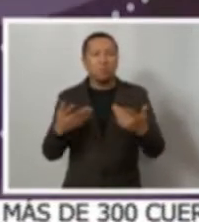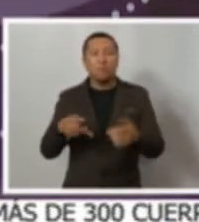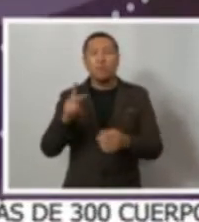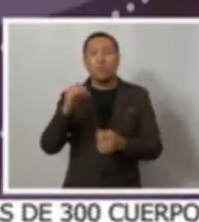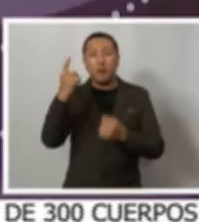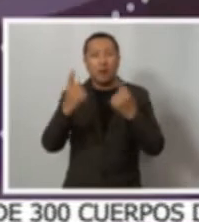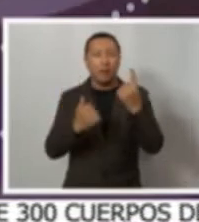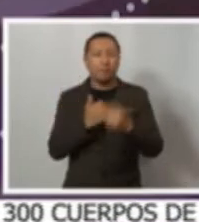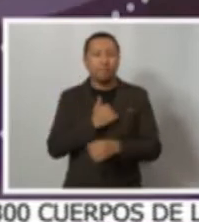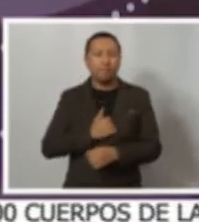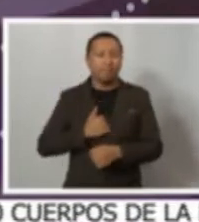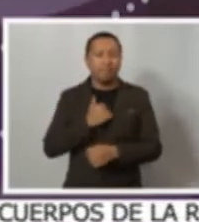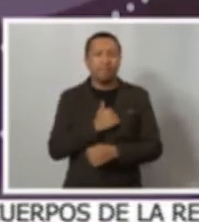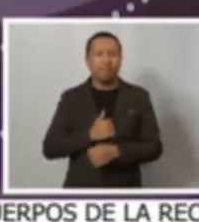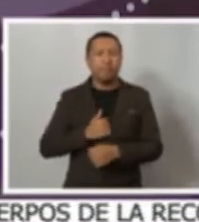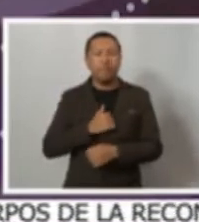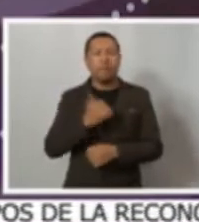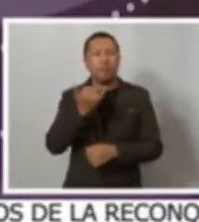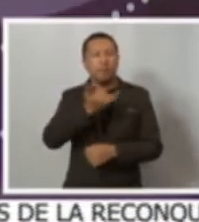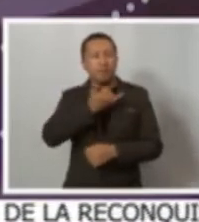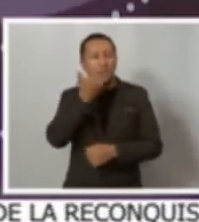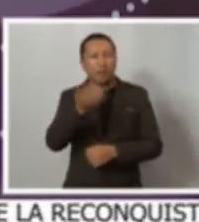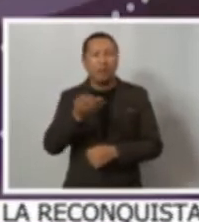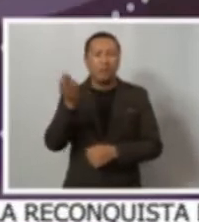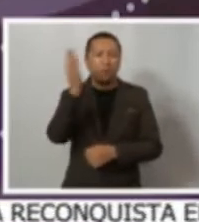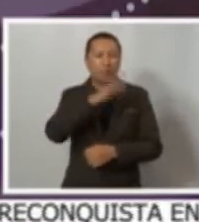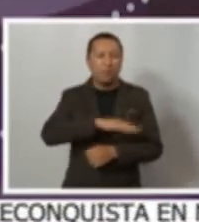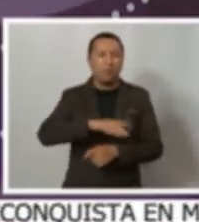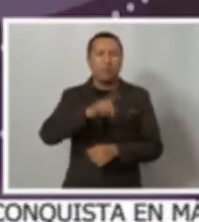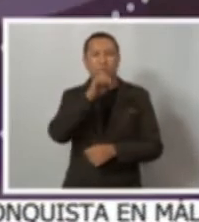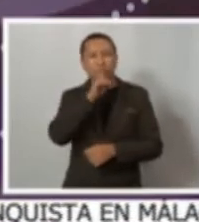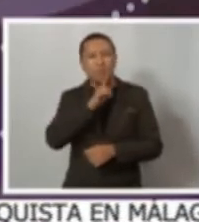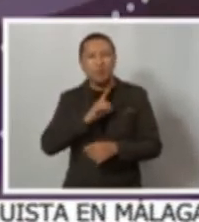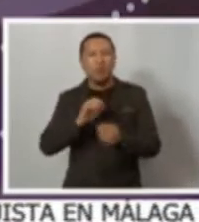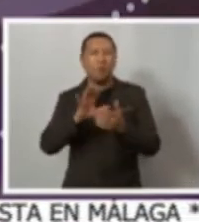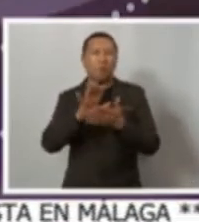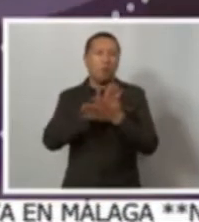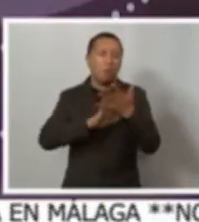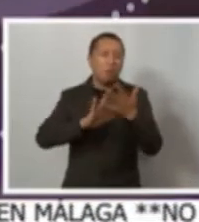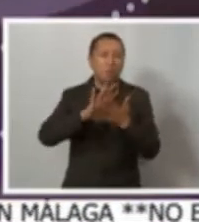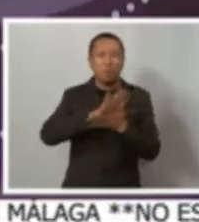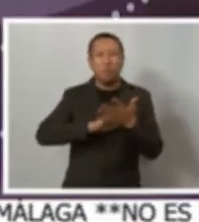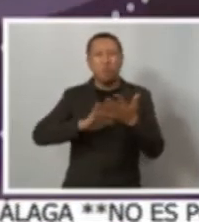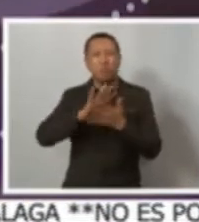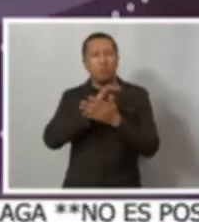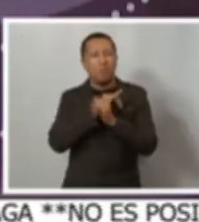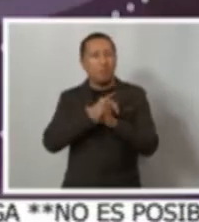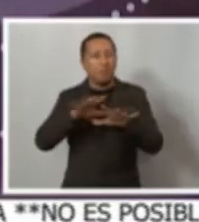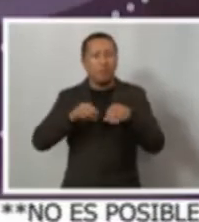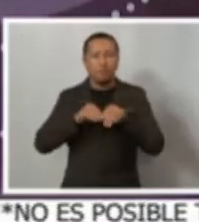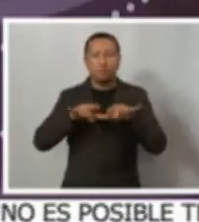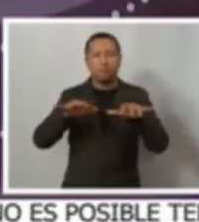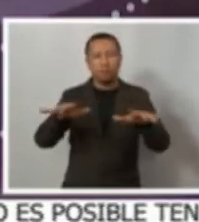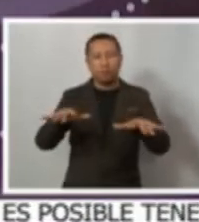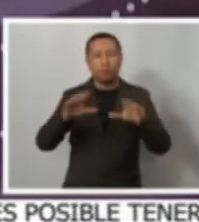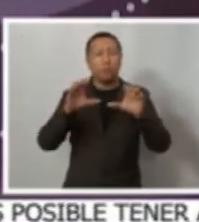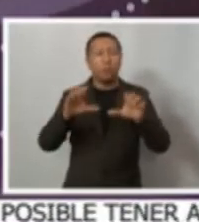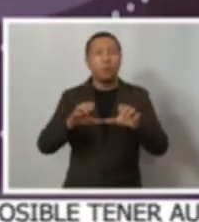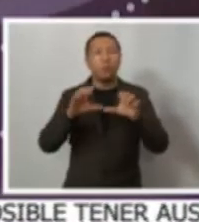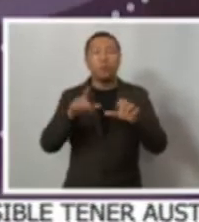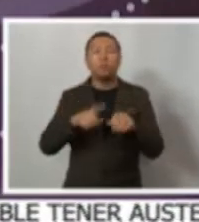emiten información equivocada, errónea o a medias, distorsionada. Así que vamos a no hacer caso a rumores y por